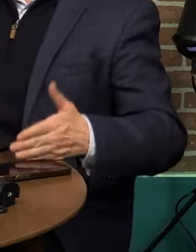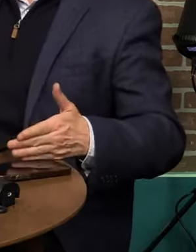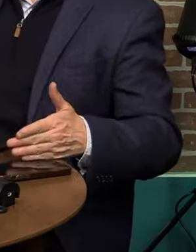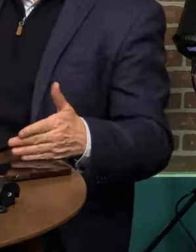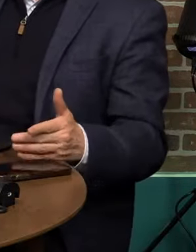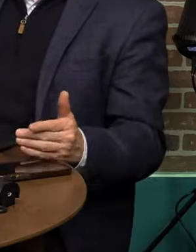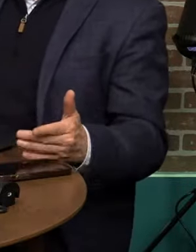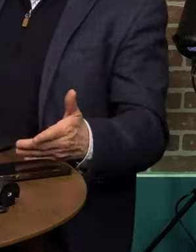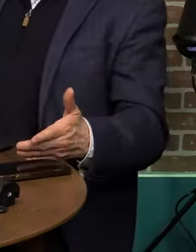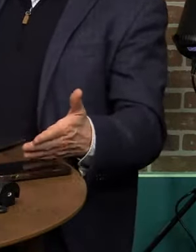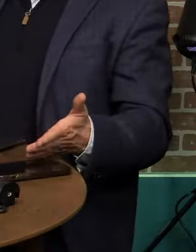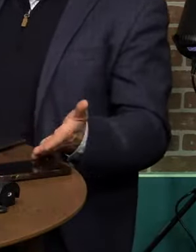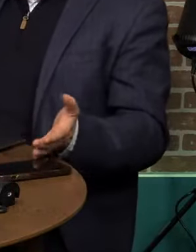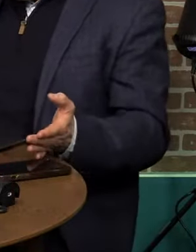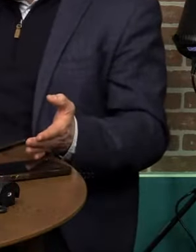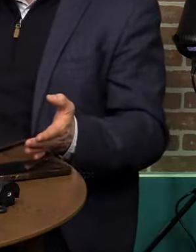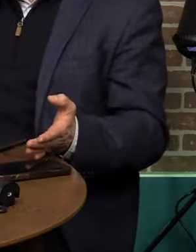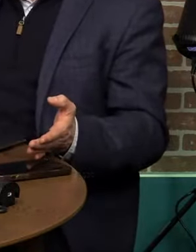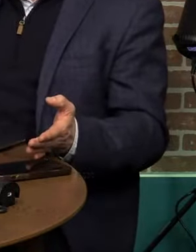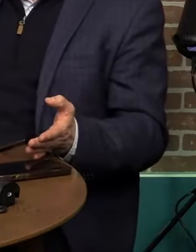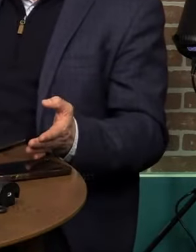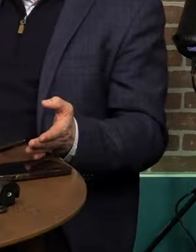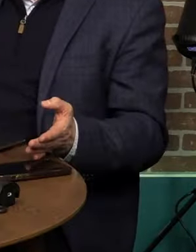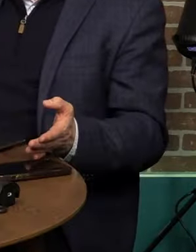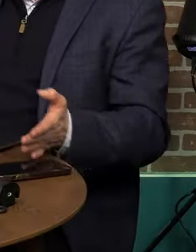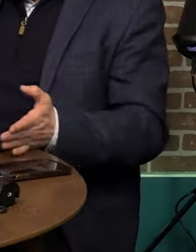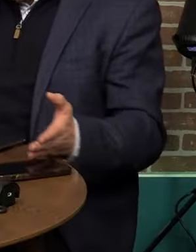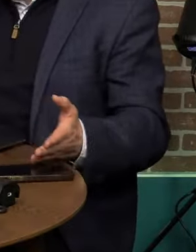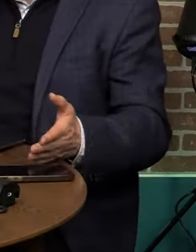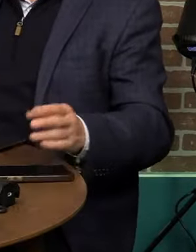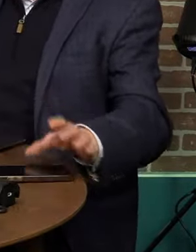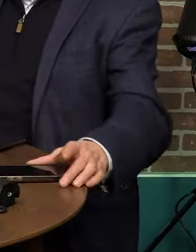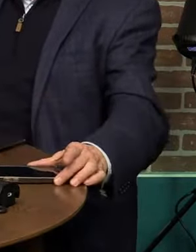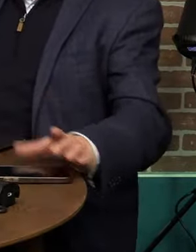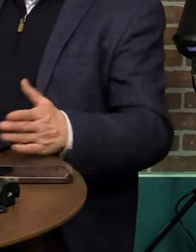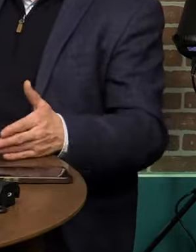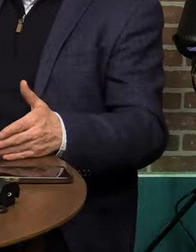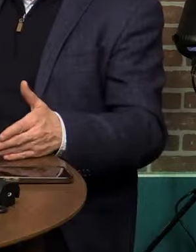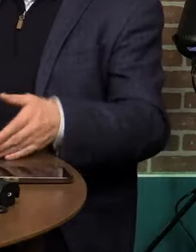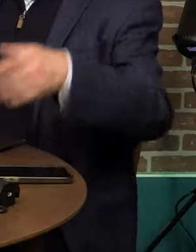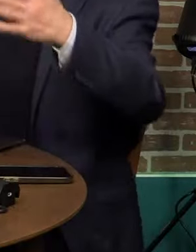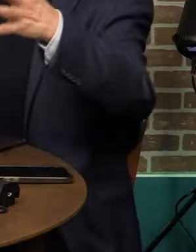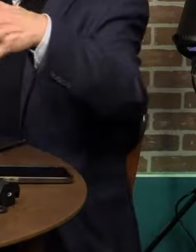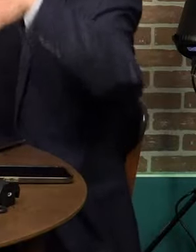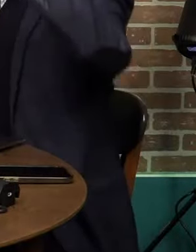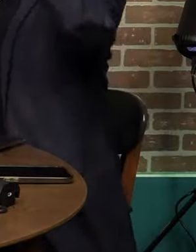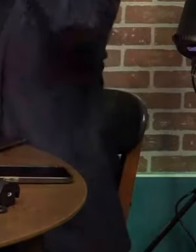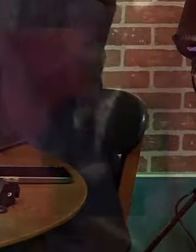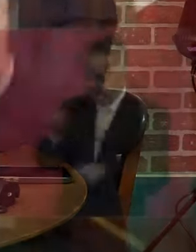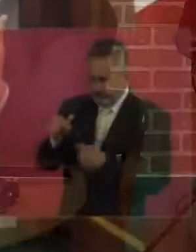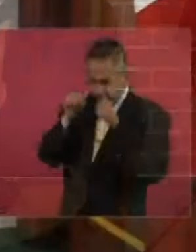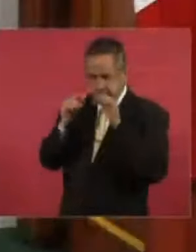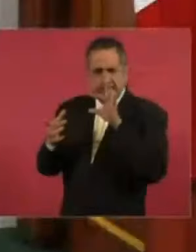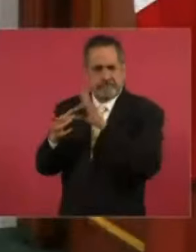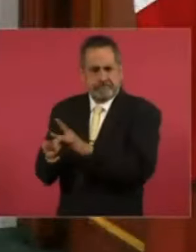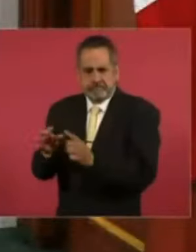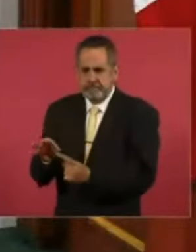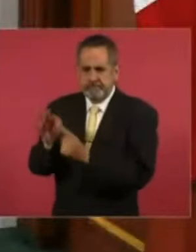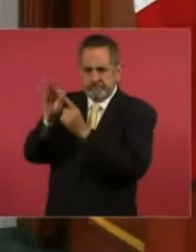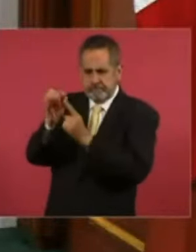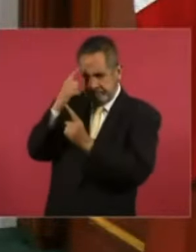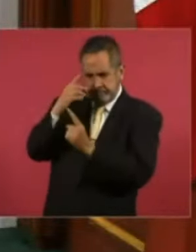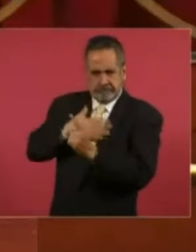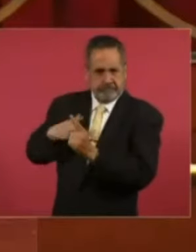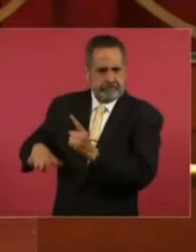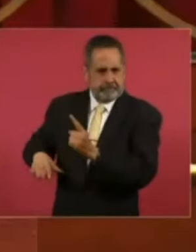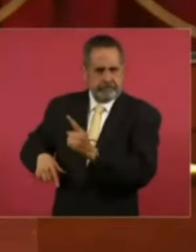para Sedena. No lo ha logrado. No lo ha logrado hasta este momento. Lo está dejando en este testamento a